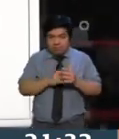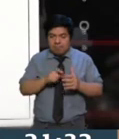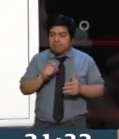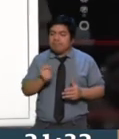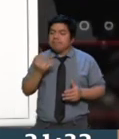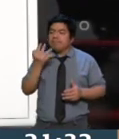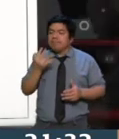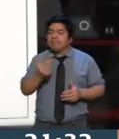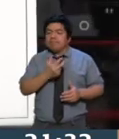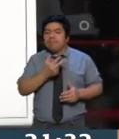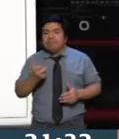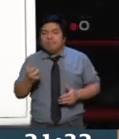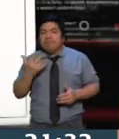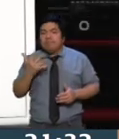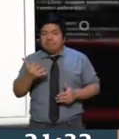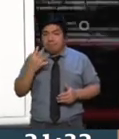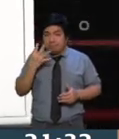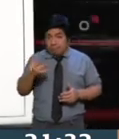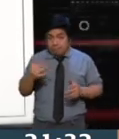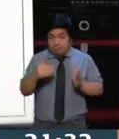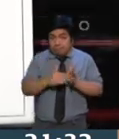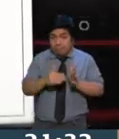2024